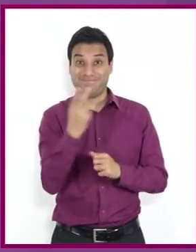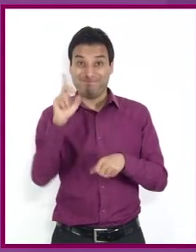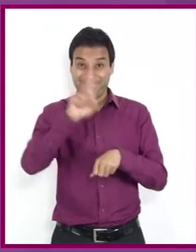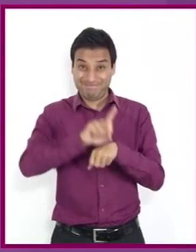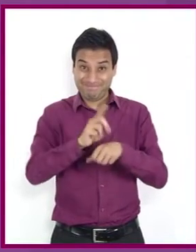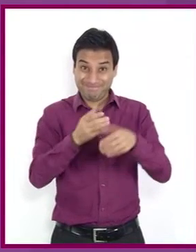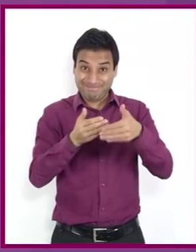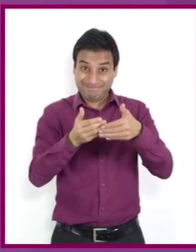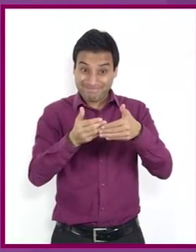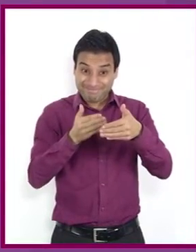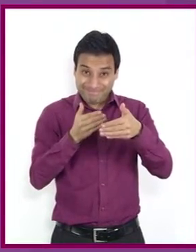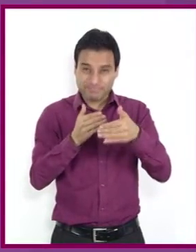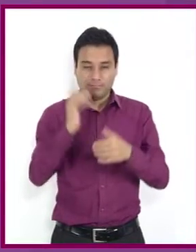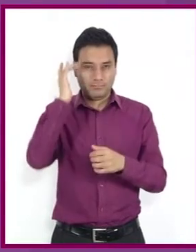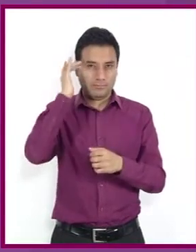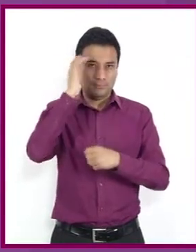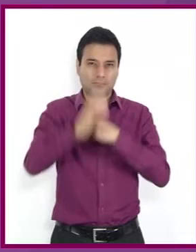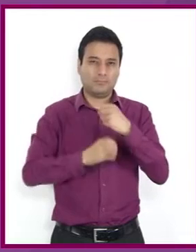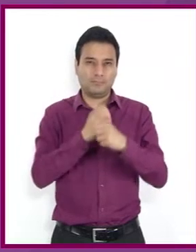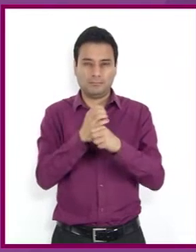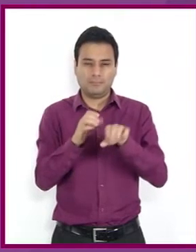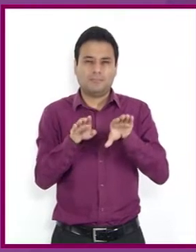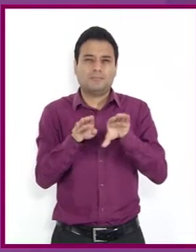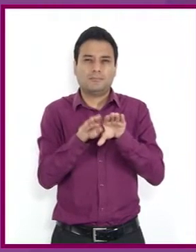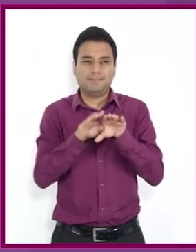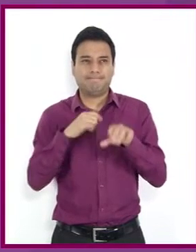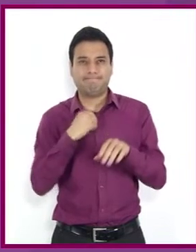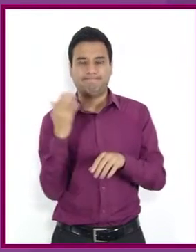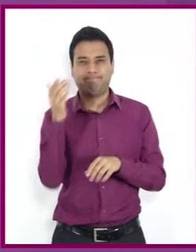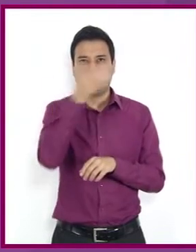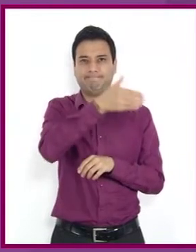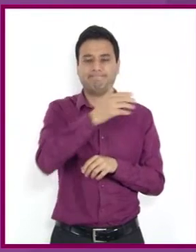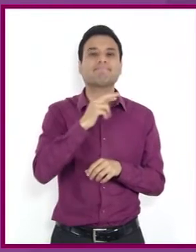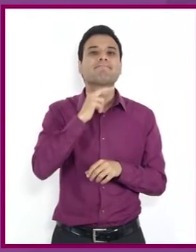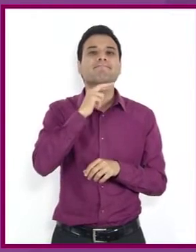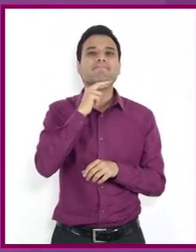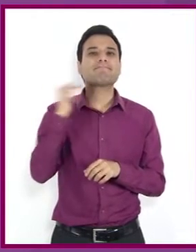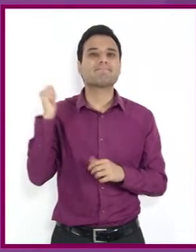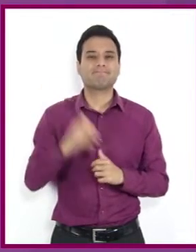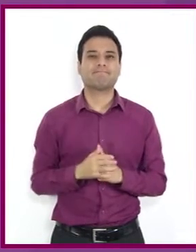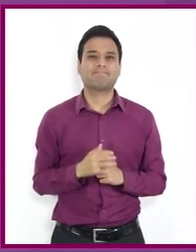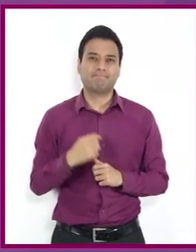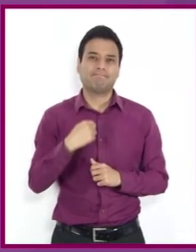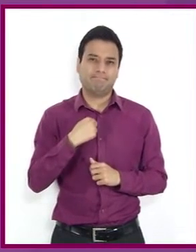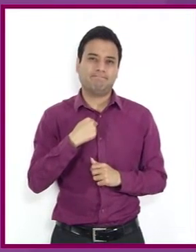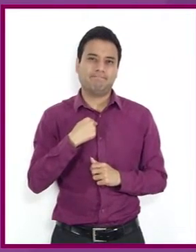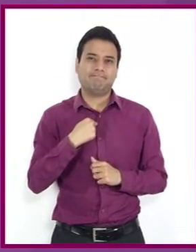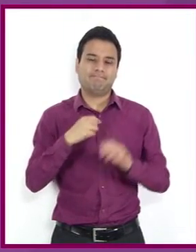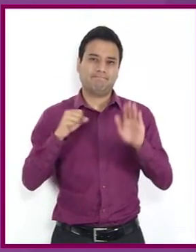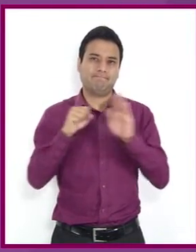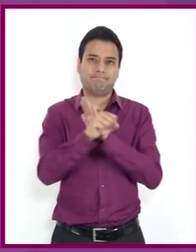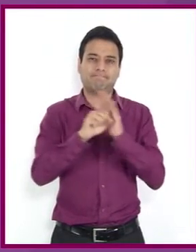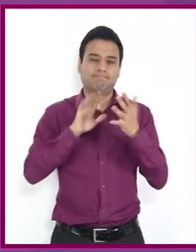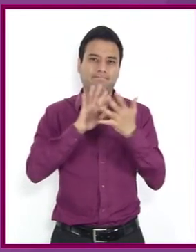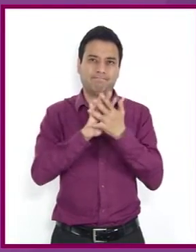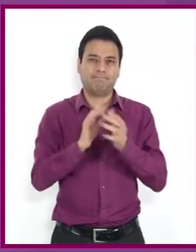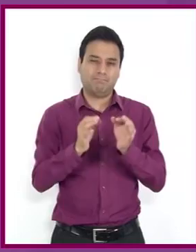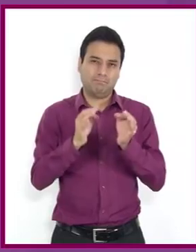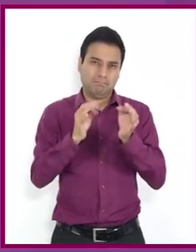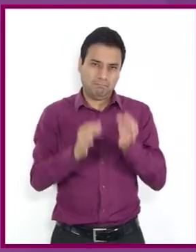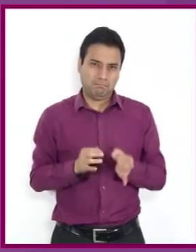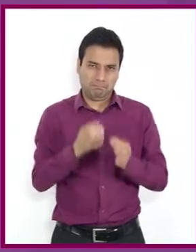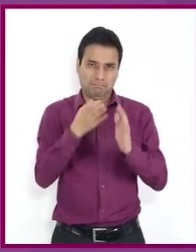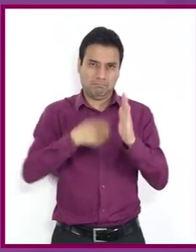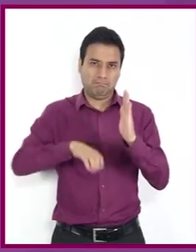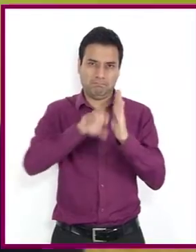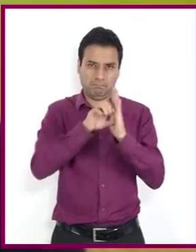cumpleaños número 69, llegué a Roma a declarar. Estuve en calidad de prisionero, pero me mantuvieron en las habitaciones del fiscal,